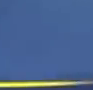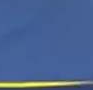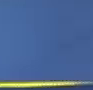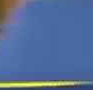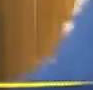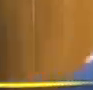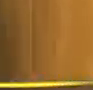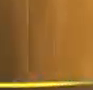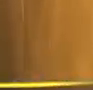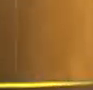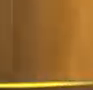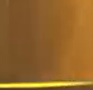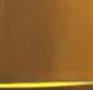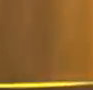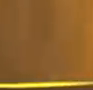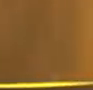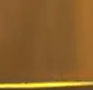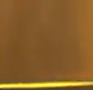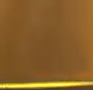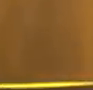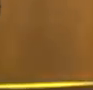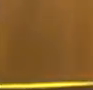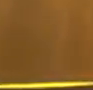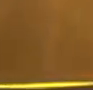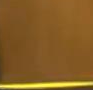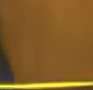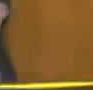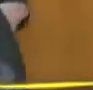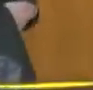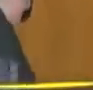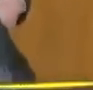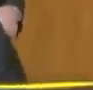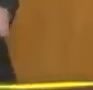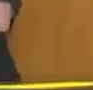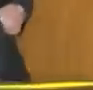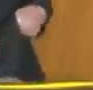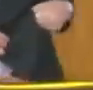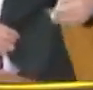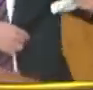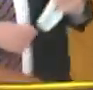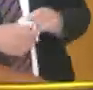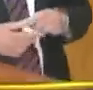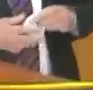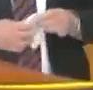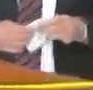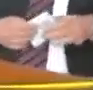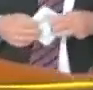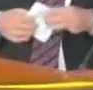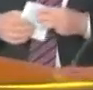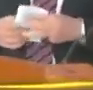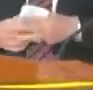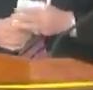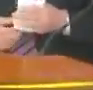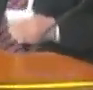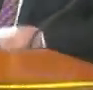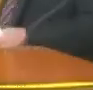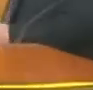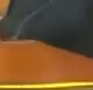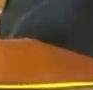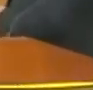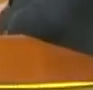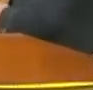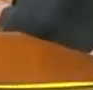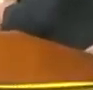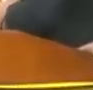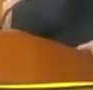el presidente constitucional Nicolás Maduro, el presidente brasileño Luis Ignacio Lula da Silva acá en este salón. Ya están todos los medios